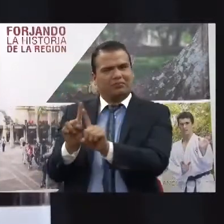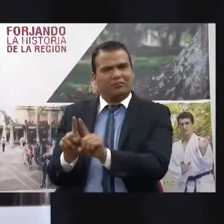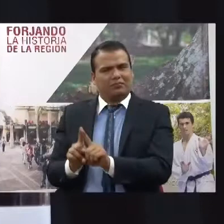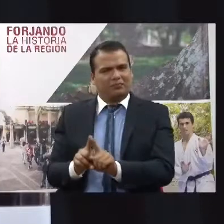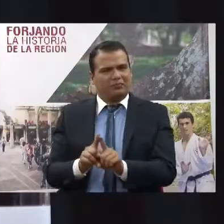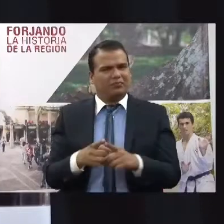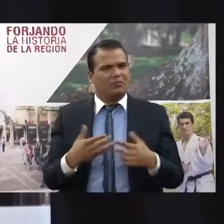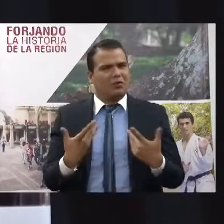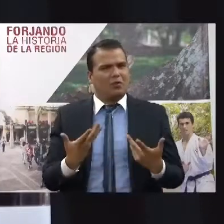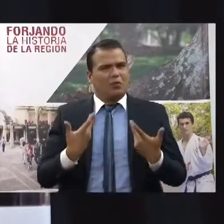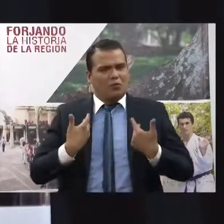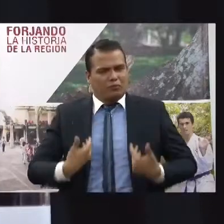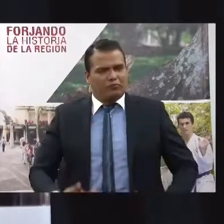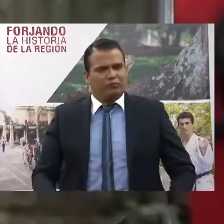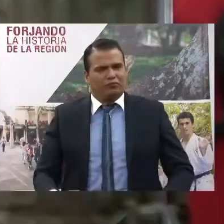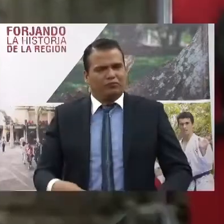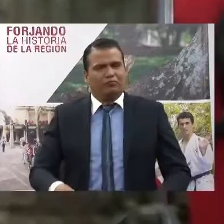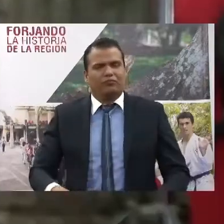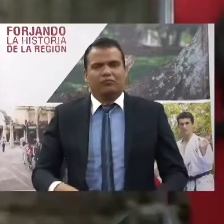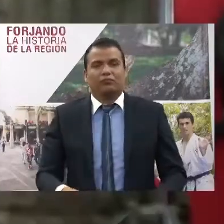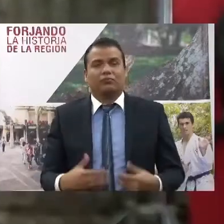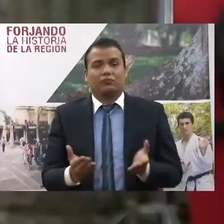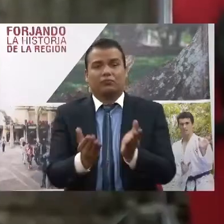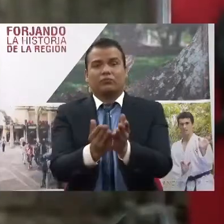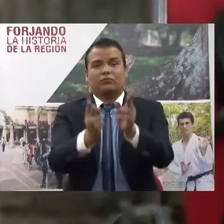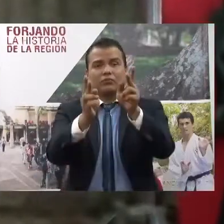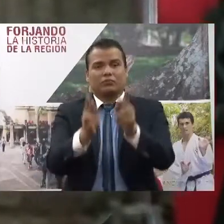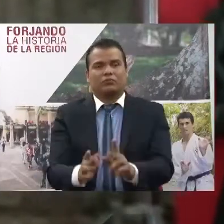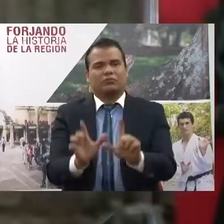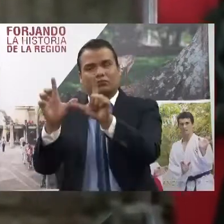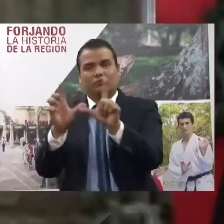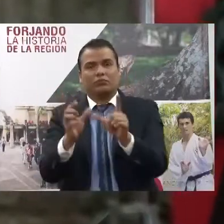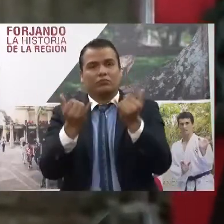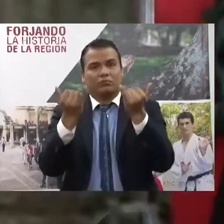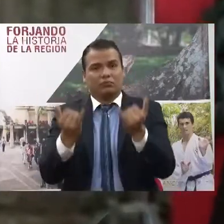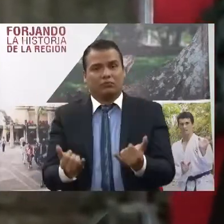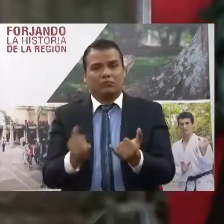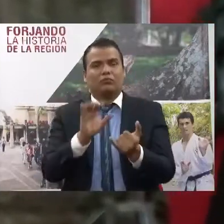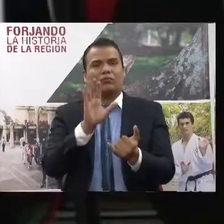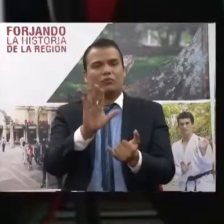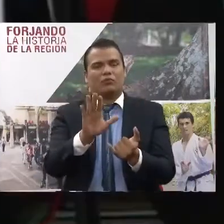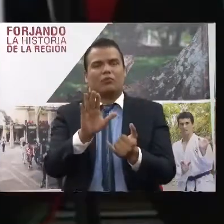en el uso de este traje simbólico. Los graduandos de posgrado, que para